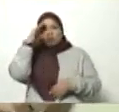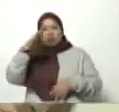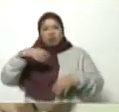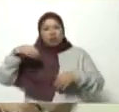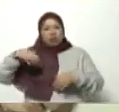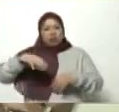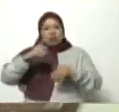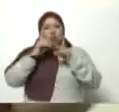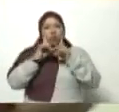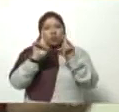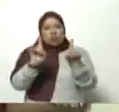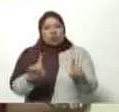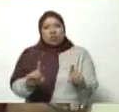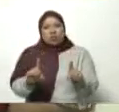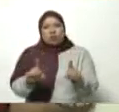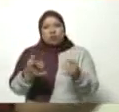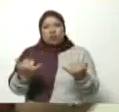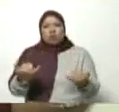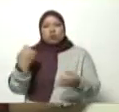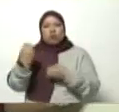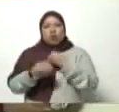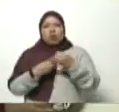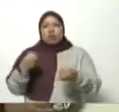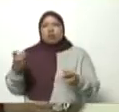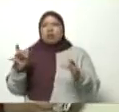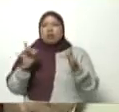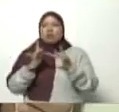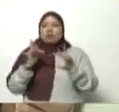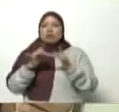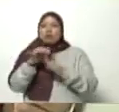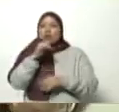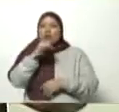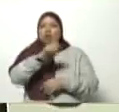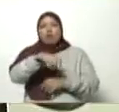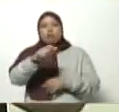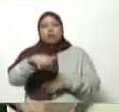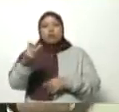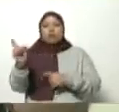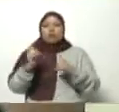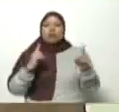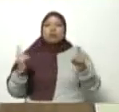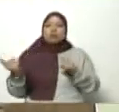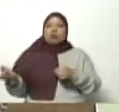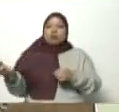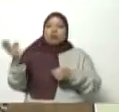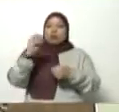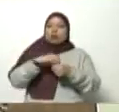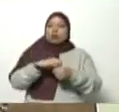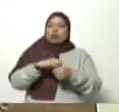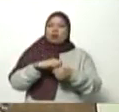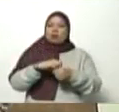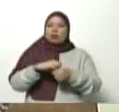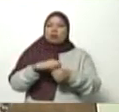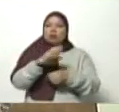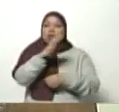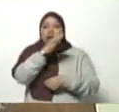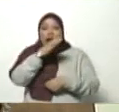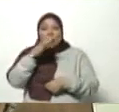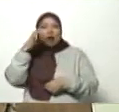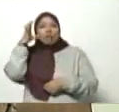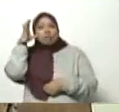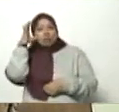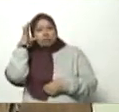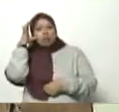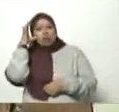no decide. Y que ahorita se le esté lanzando gente desde adentro a Capriles, al hijo de